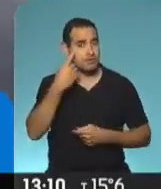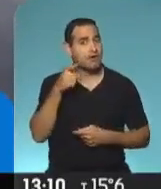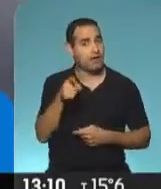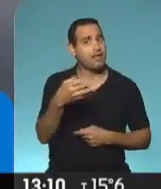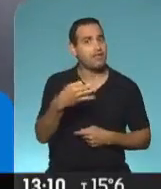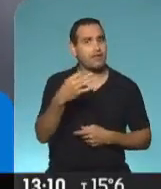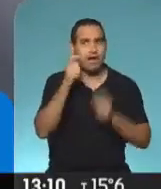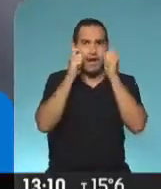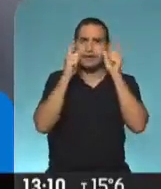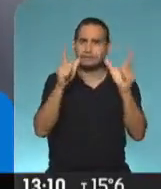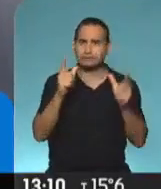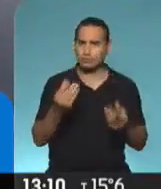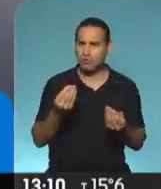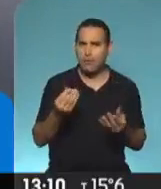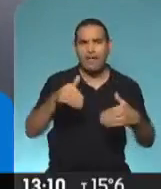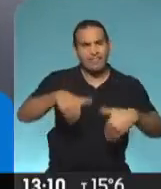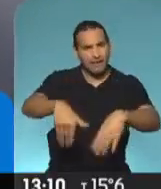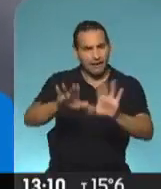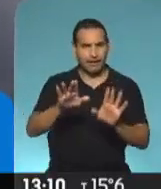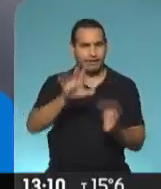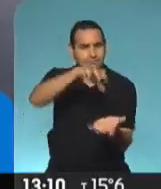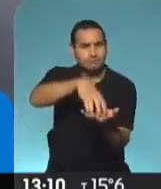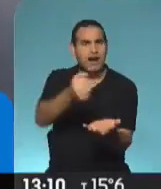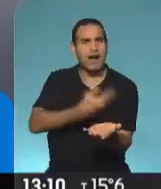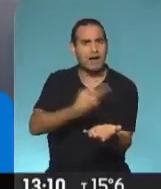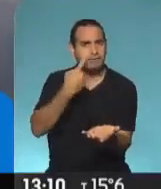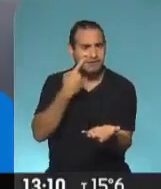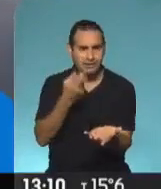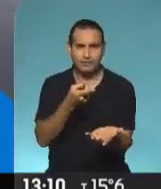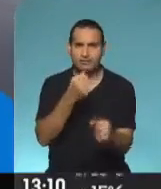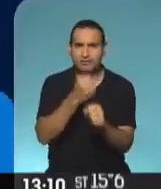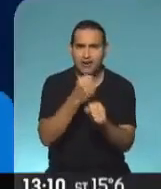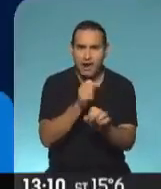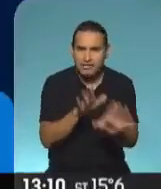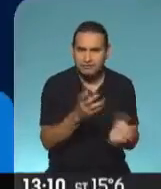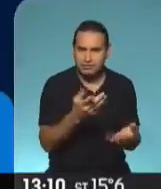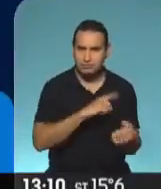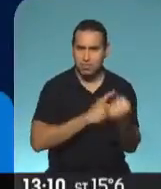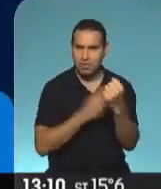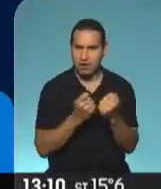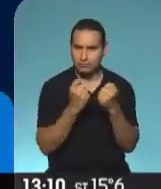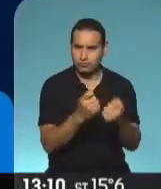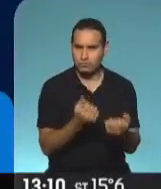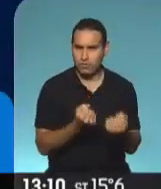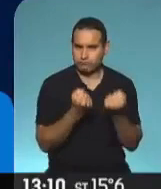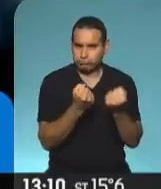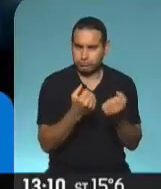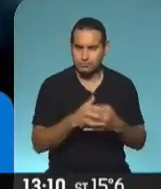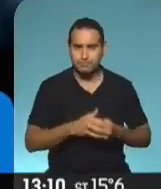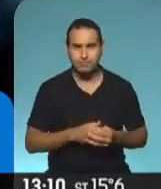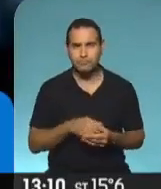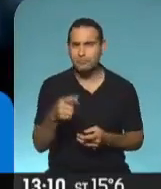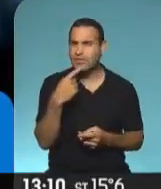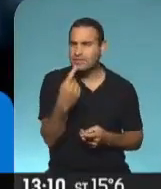hay que ver cómo se puede impedir que los servicios de inteligencia tengan este tipo de poder, ¿no? Usted decía tomar cartas